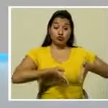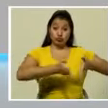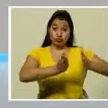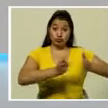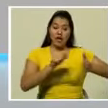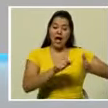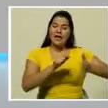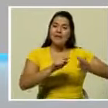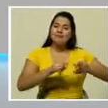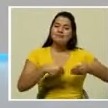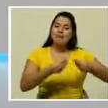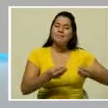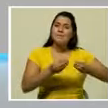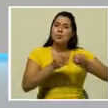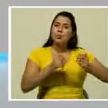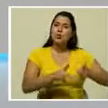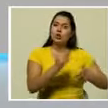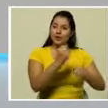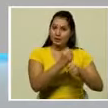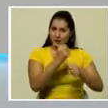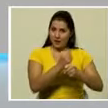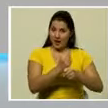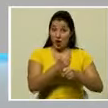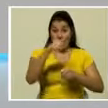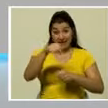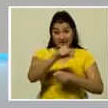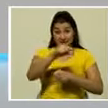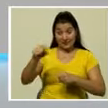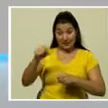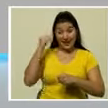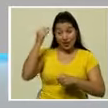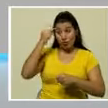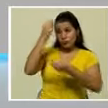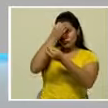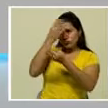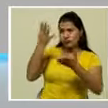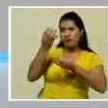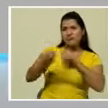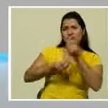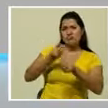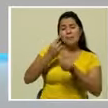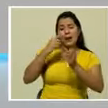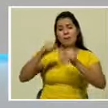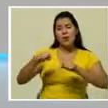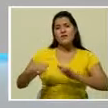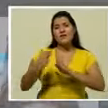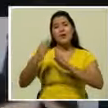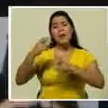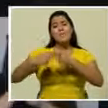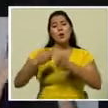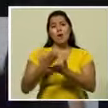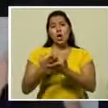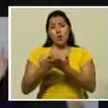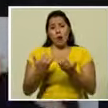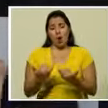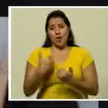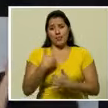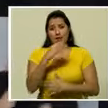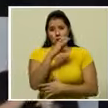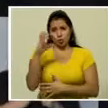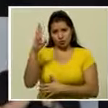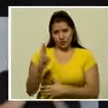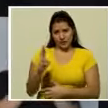equipo del gobierno anunciará nuevas medidas para enfrentar la crisis financiera. Pese a que este lunes se mencionaron